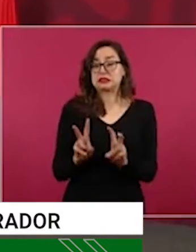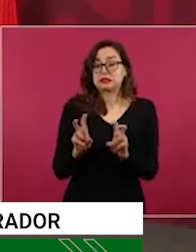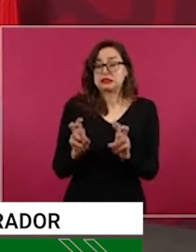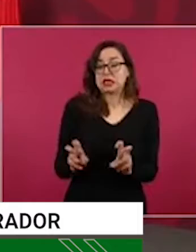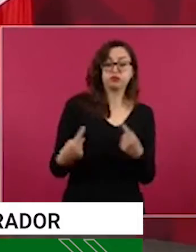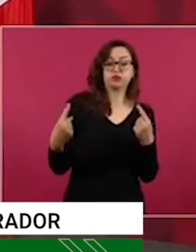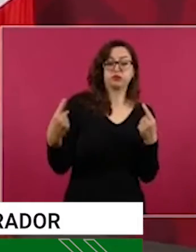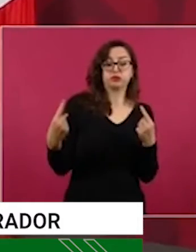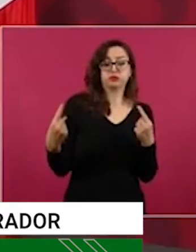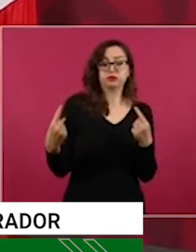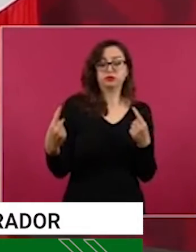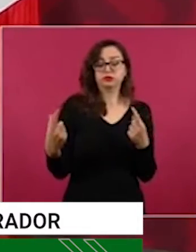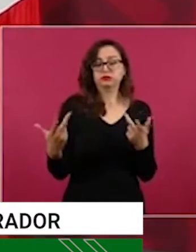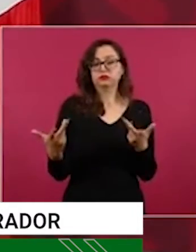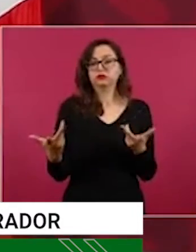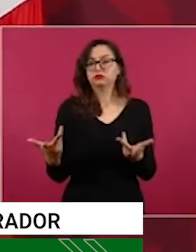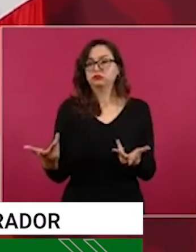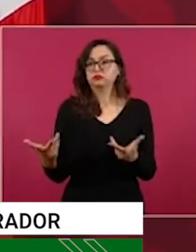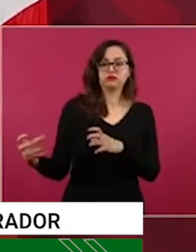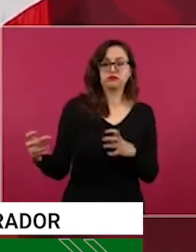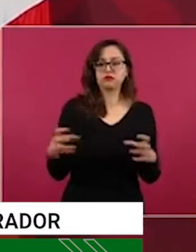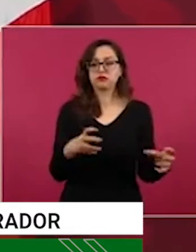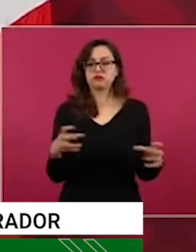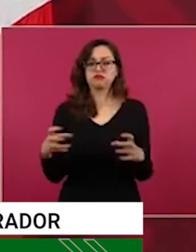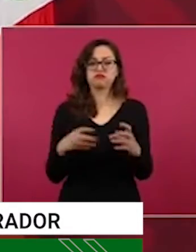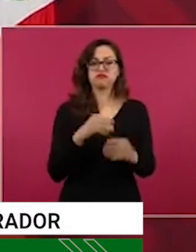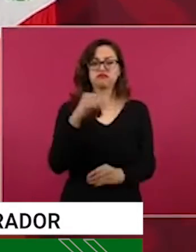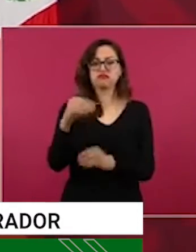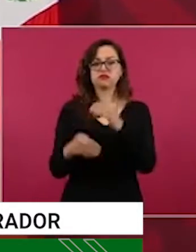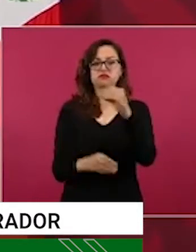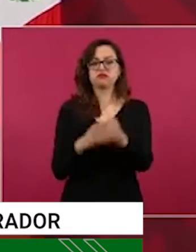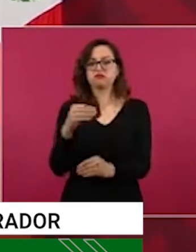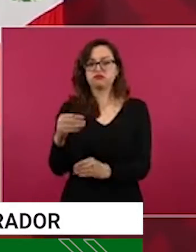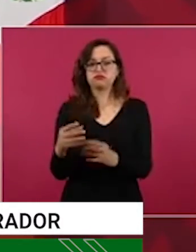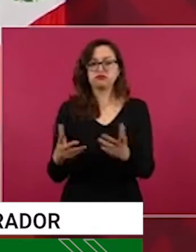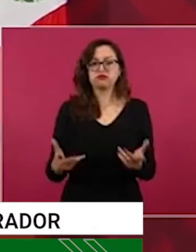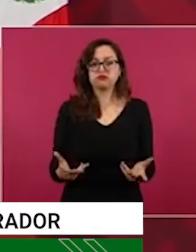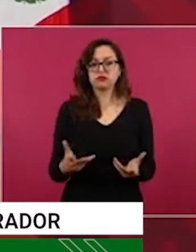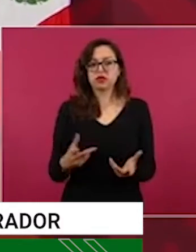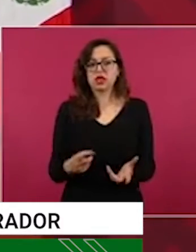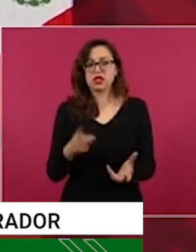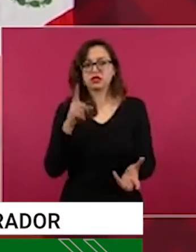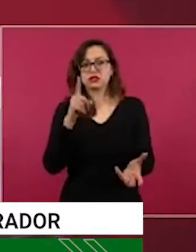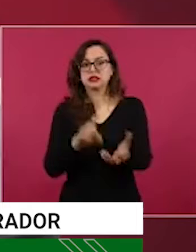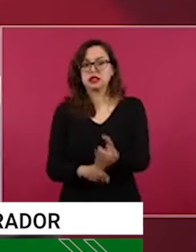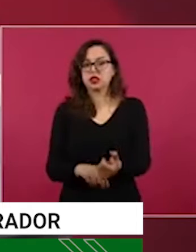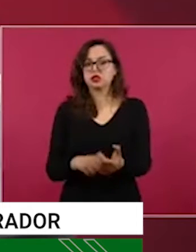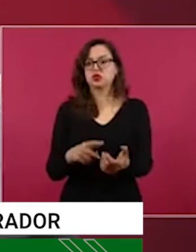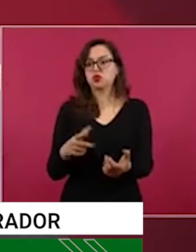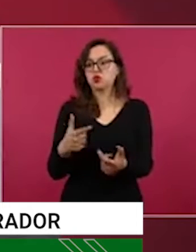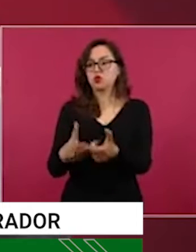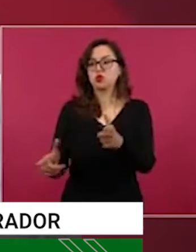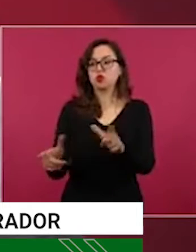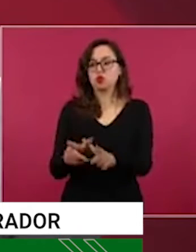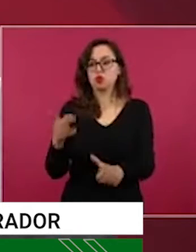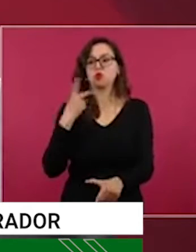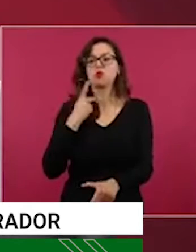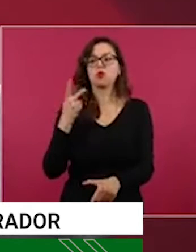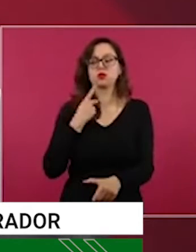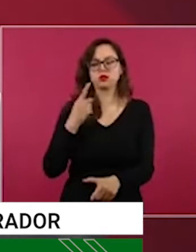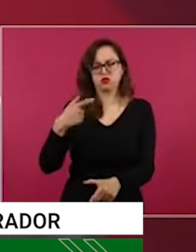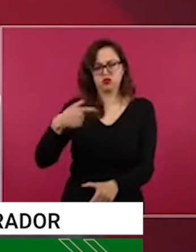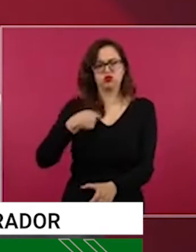disputas, confrontación en la organización a la que pertenezco, aunque,